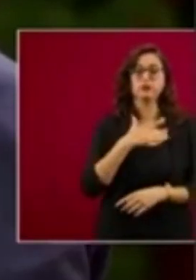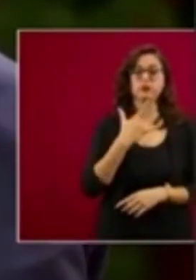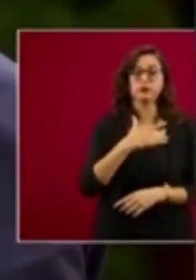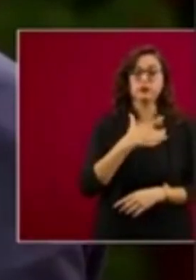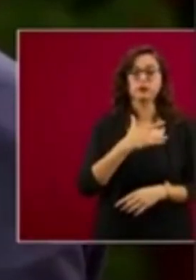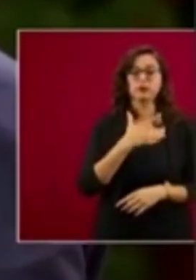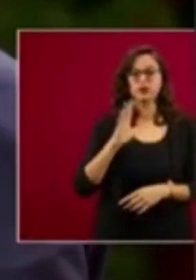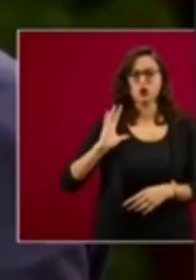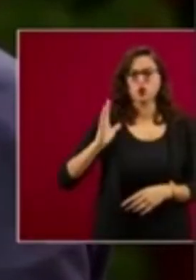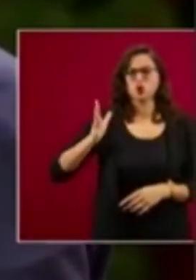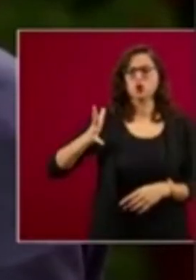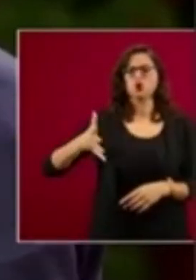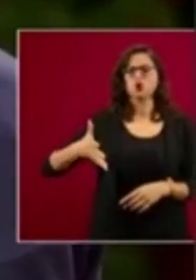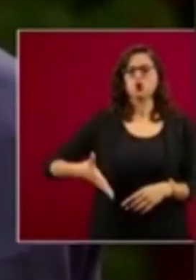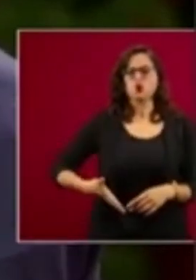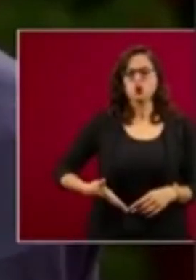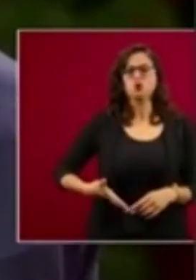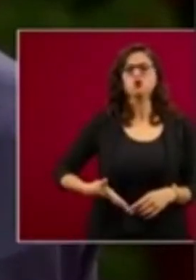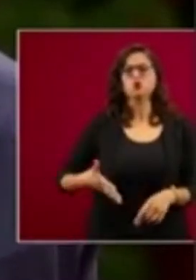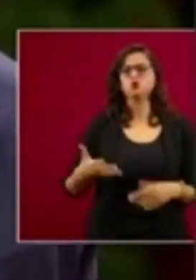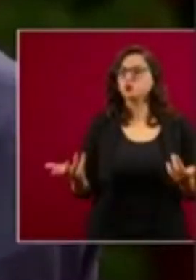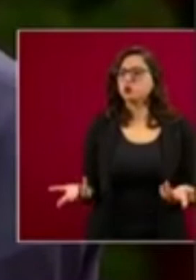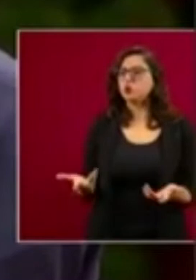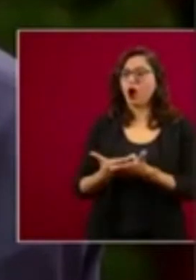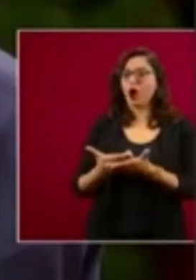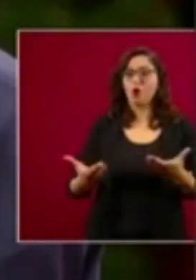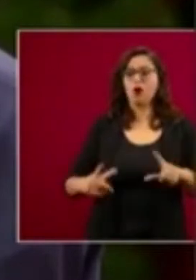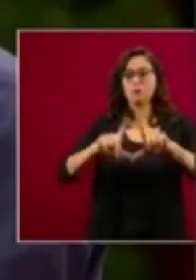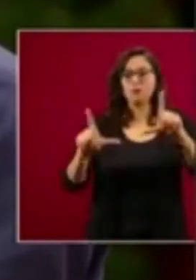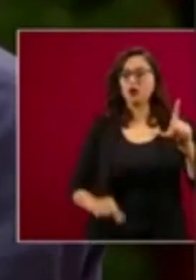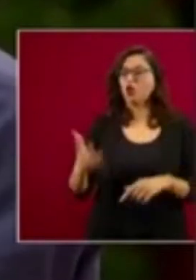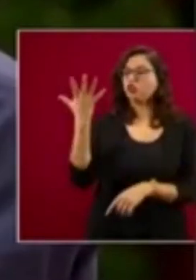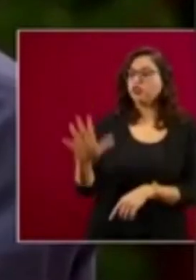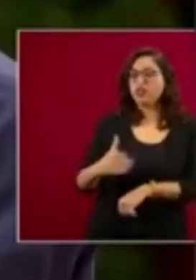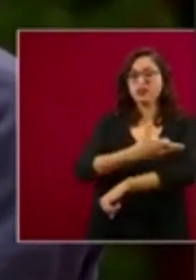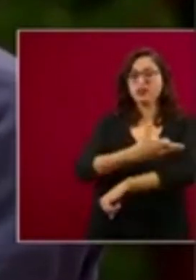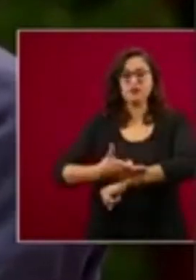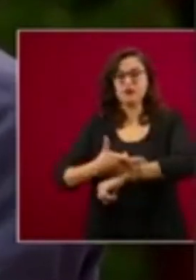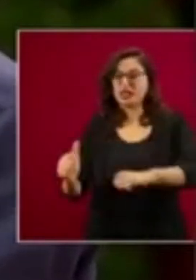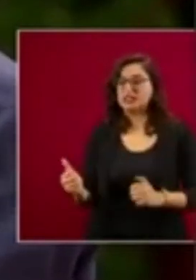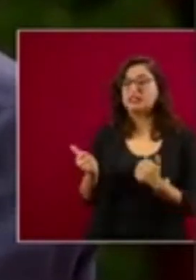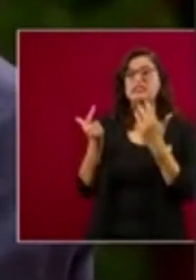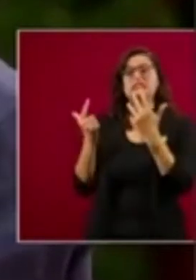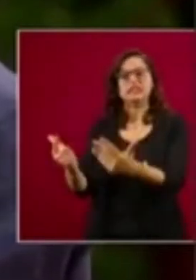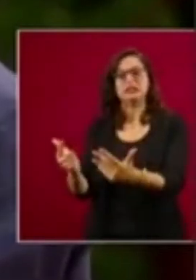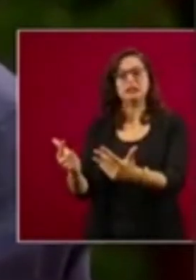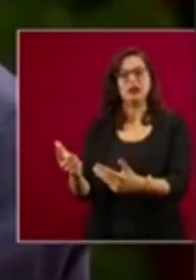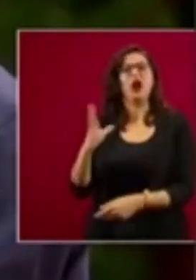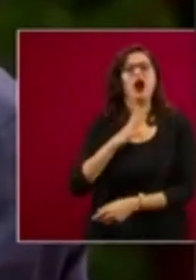del apoyo de Margarita y quedarse en el PAN. Hay quienes se quedaron en el PAN, inclusive por ahí figura pues uno que